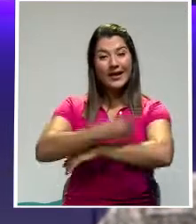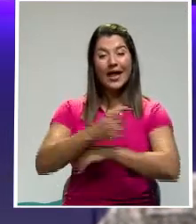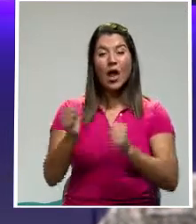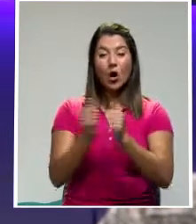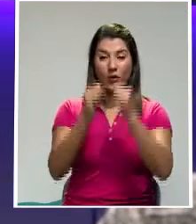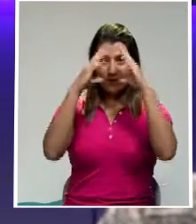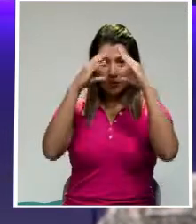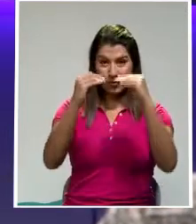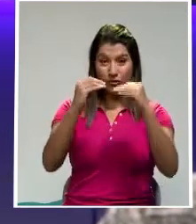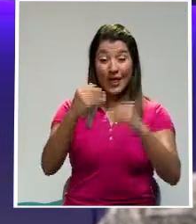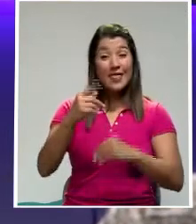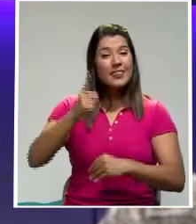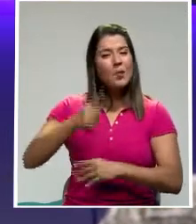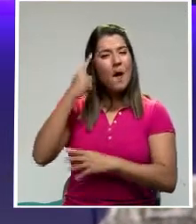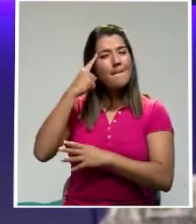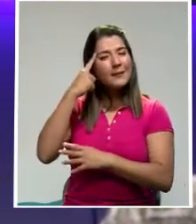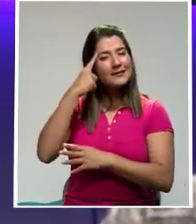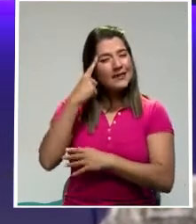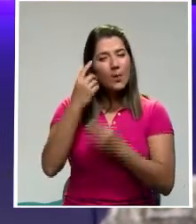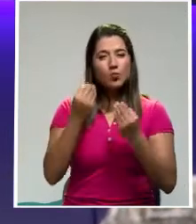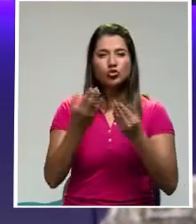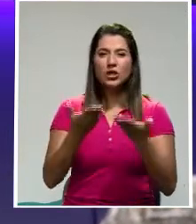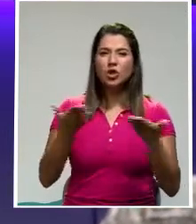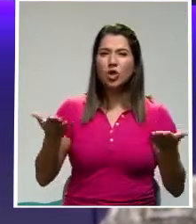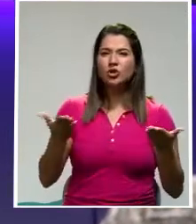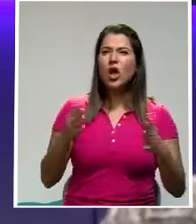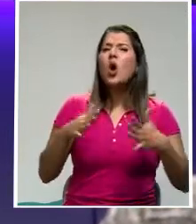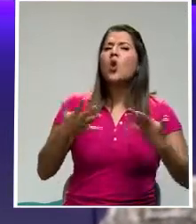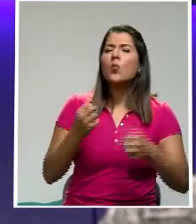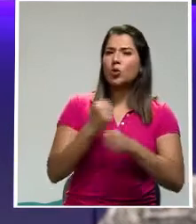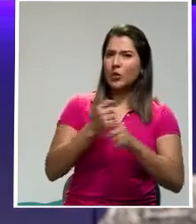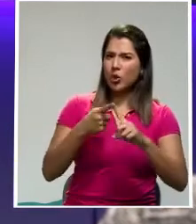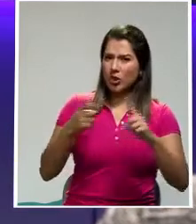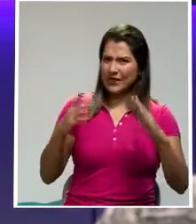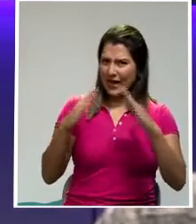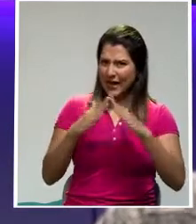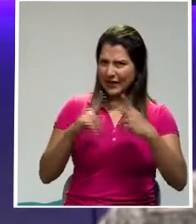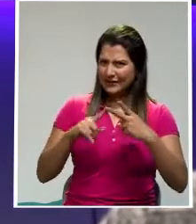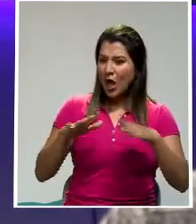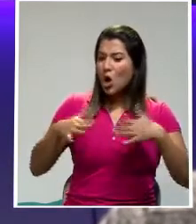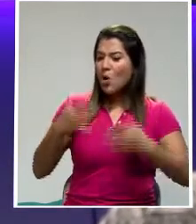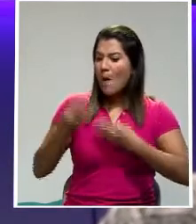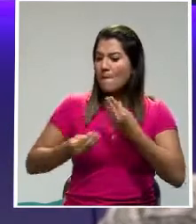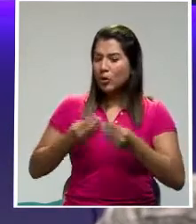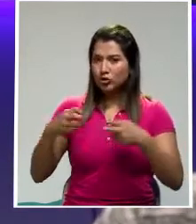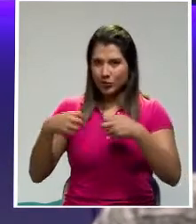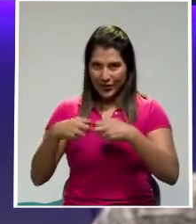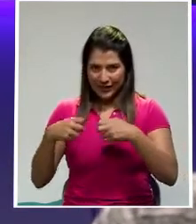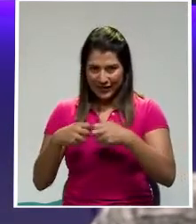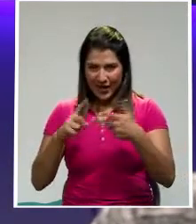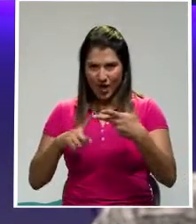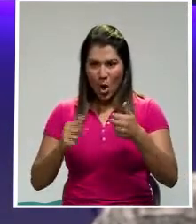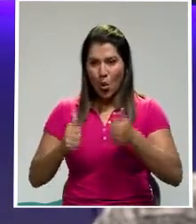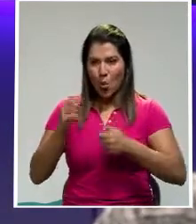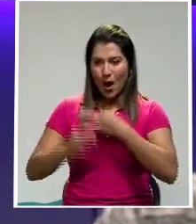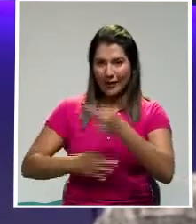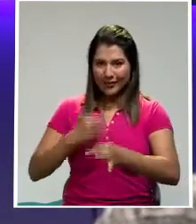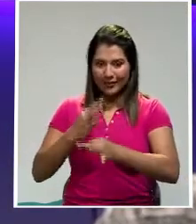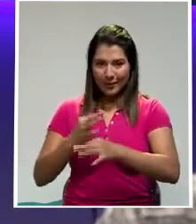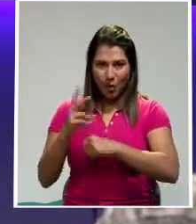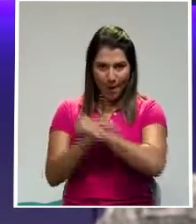informativas. Tenemos que pensar muchas cosas: cómo hacemos el teletrabajo, cómo producimos electricidad, qué tipo de